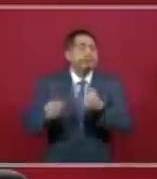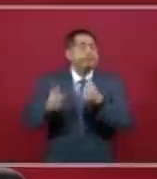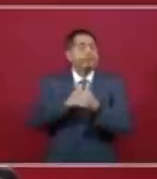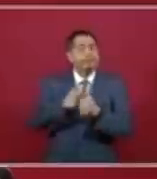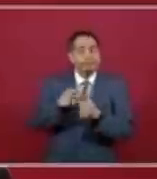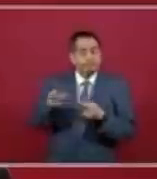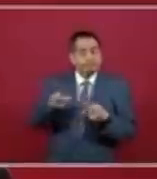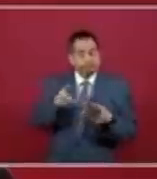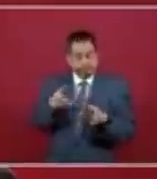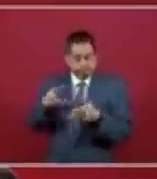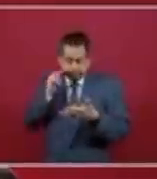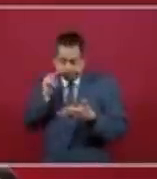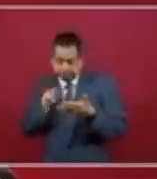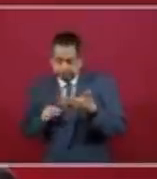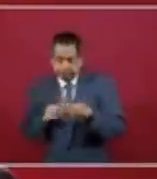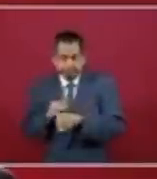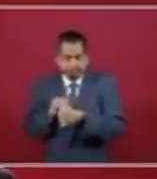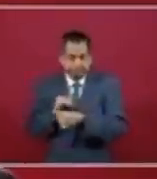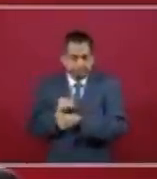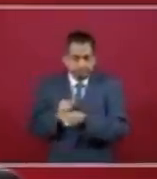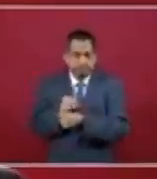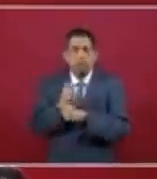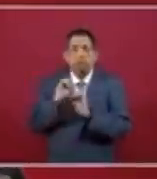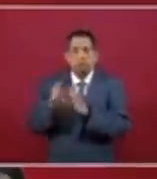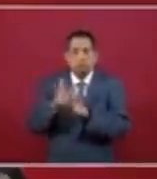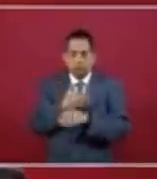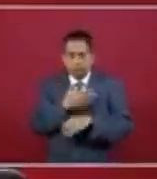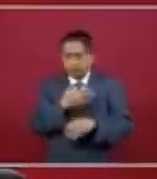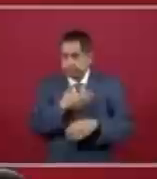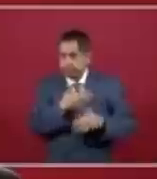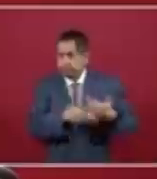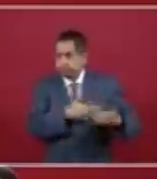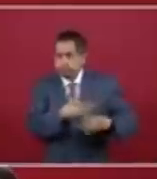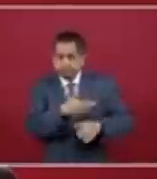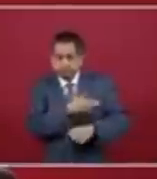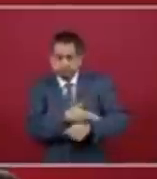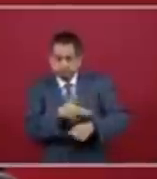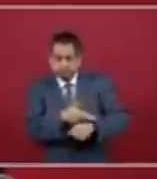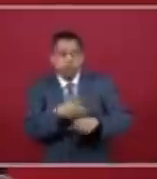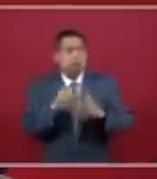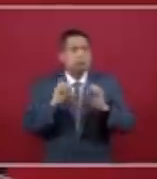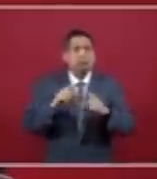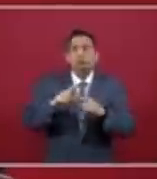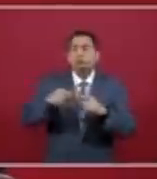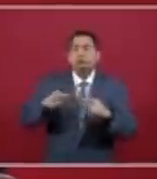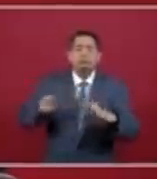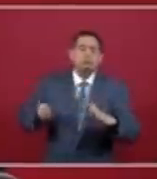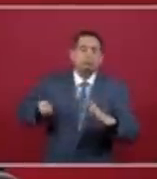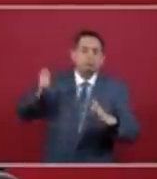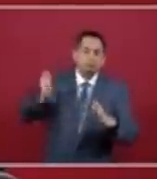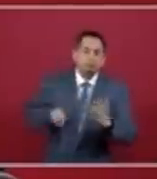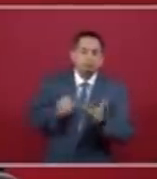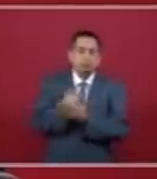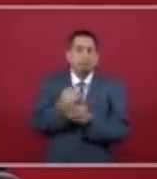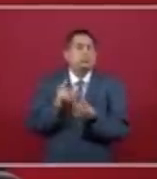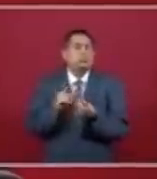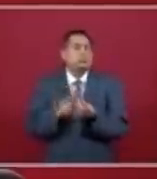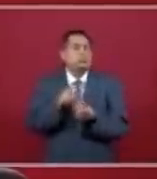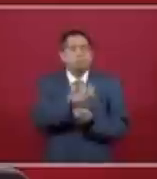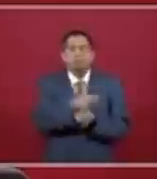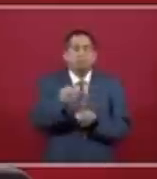de investigación o procesal, o bien una vez que se dicta la sentencia, dónde debe compurgar